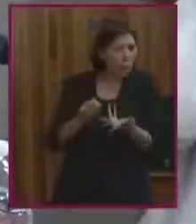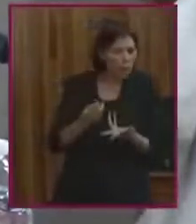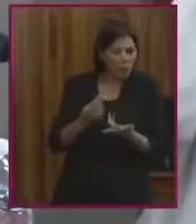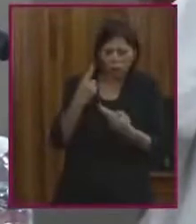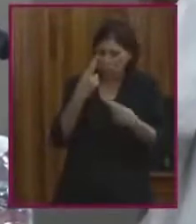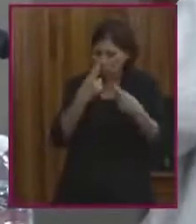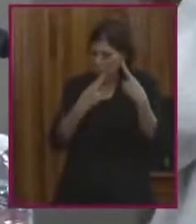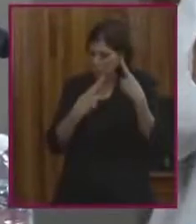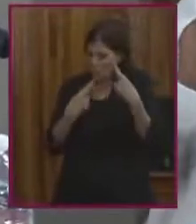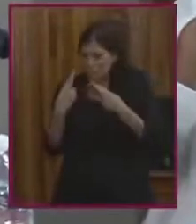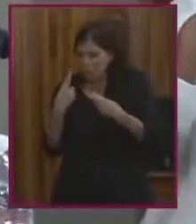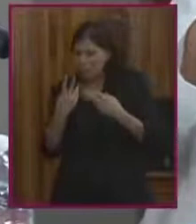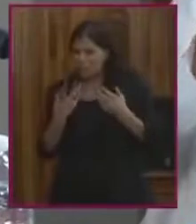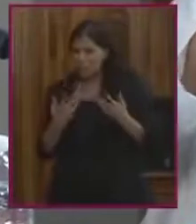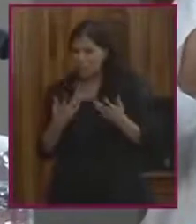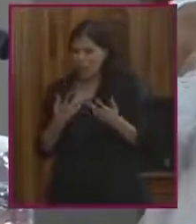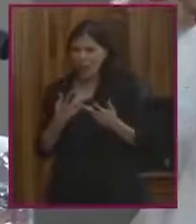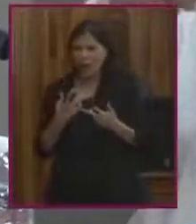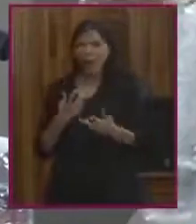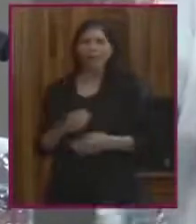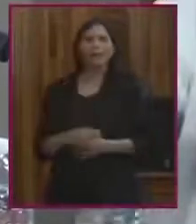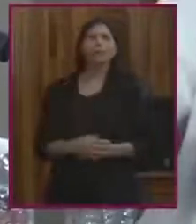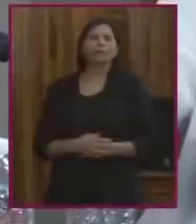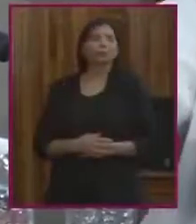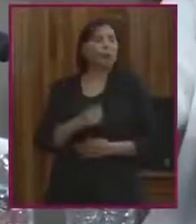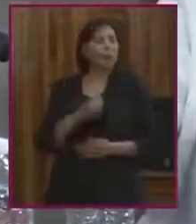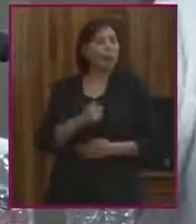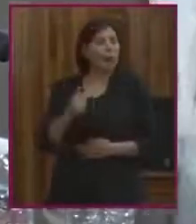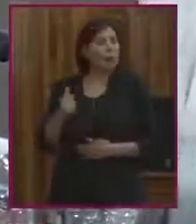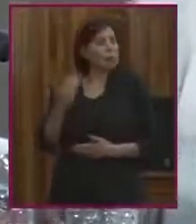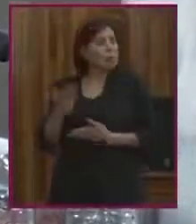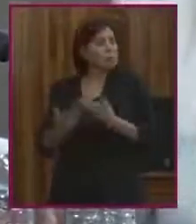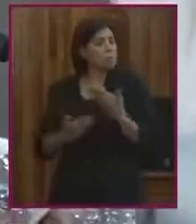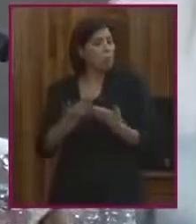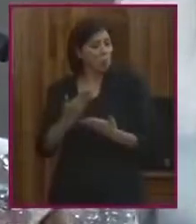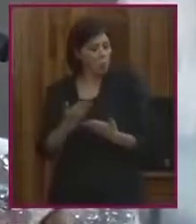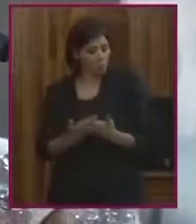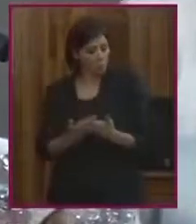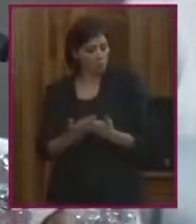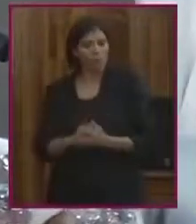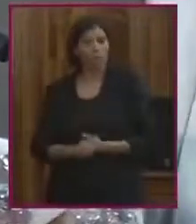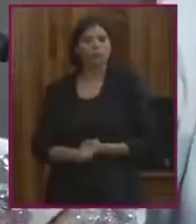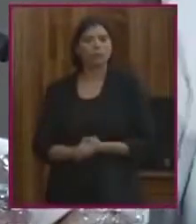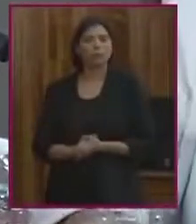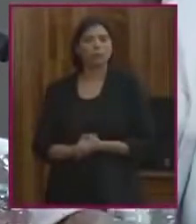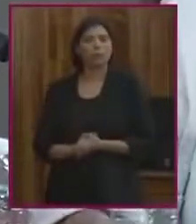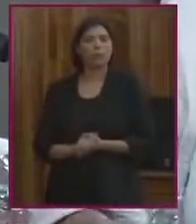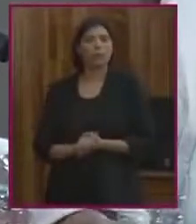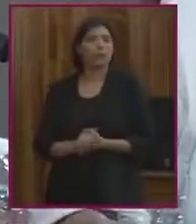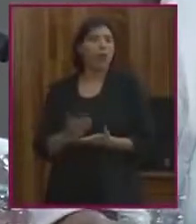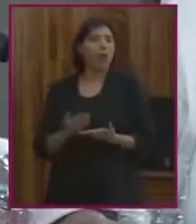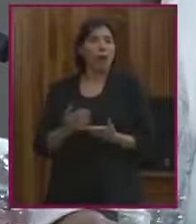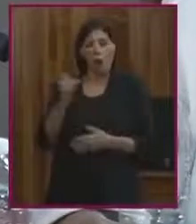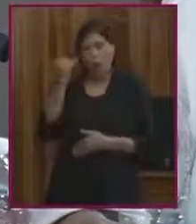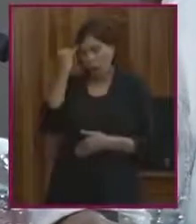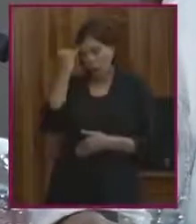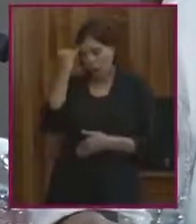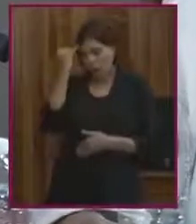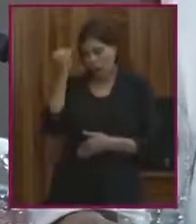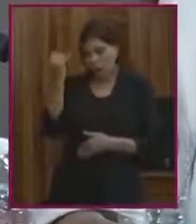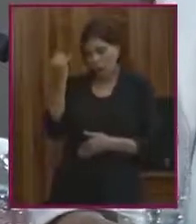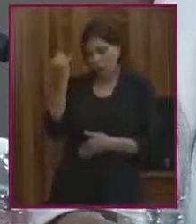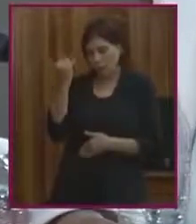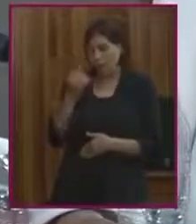crítica de estos elementos que pues cada uno pusieron sobre la mesa. Y la idea seguramente es que